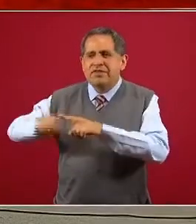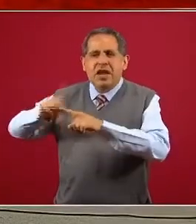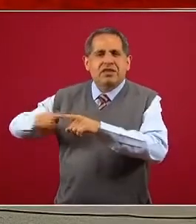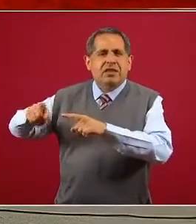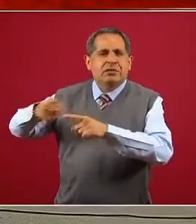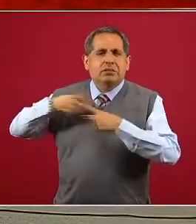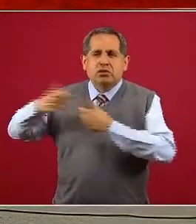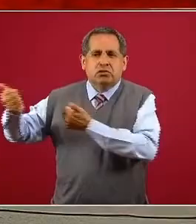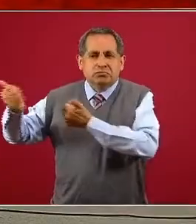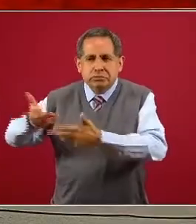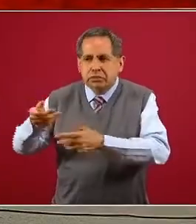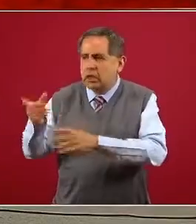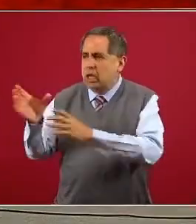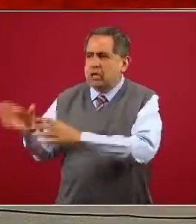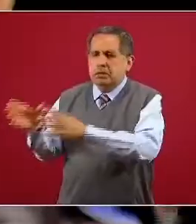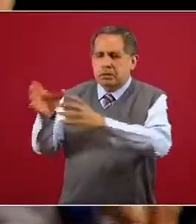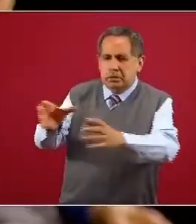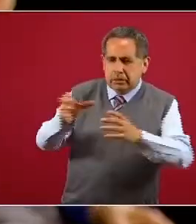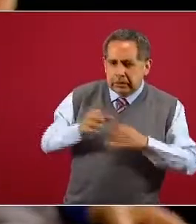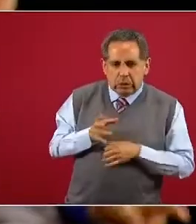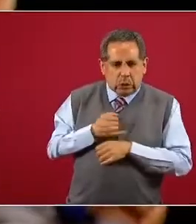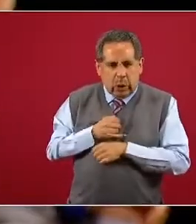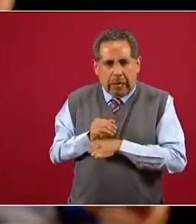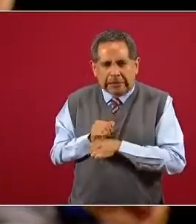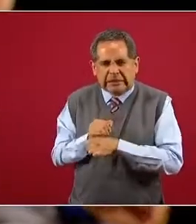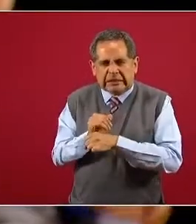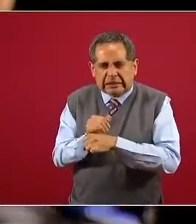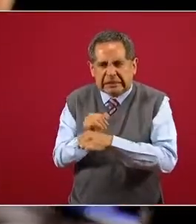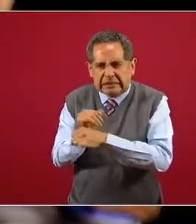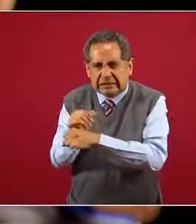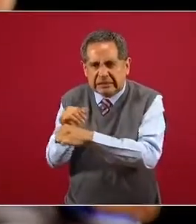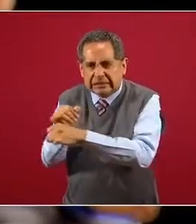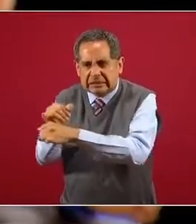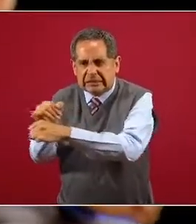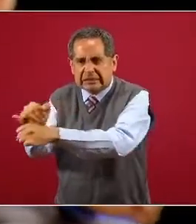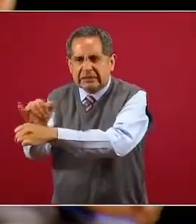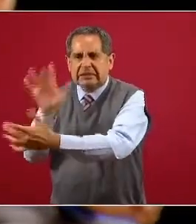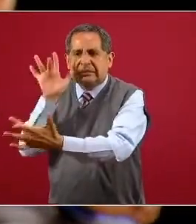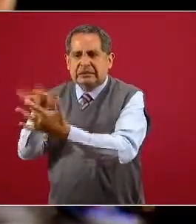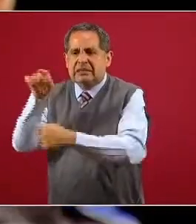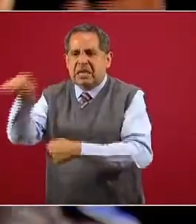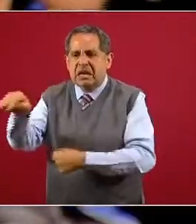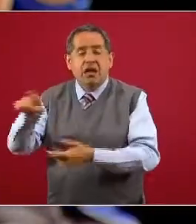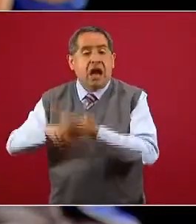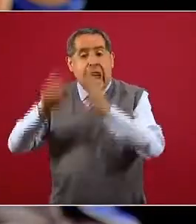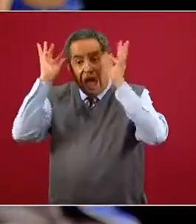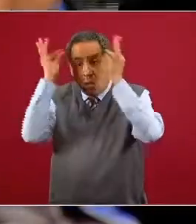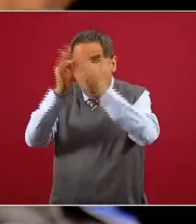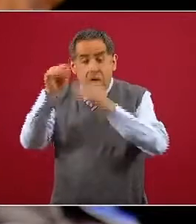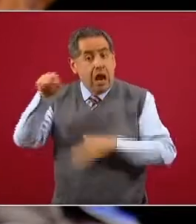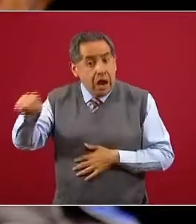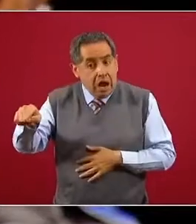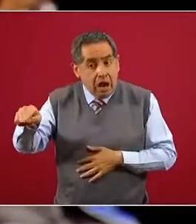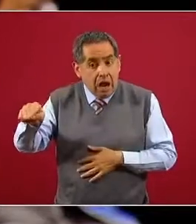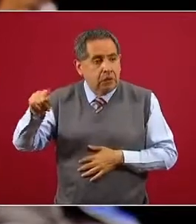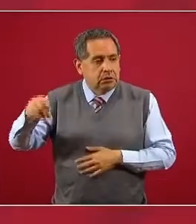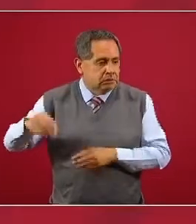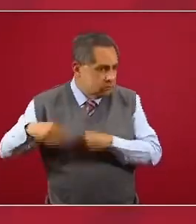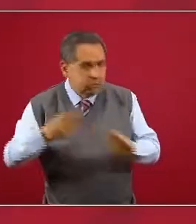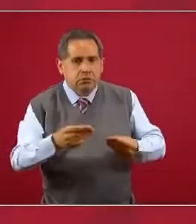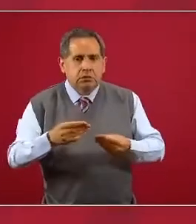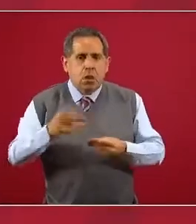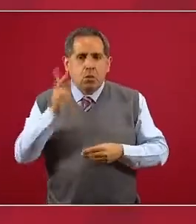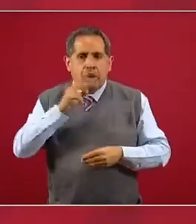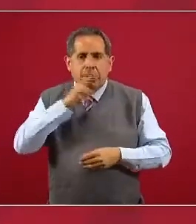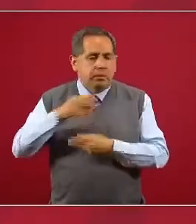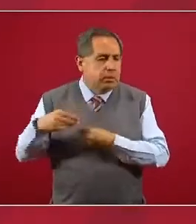distribuidores, con intermediarios, fui jalando el hilo y llegué hasta contactos en la aduana que ofrecían pruebas rápidas.